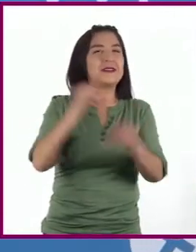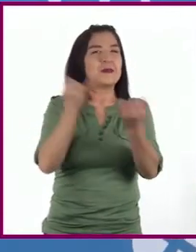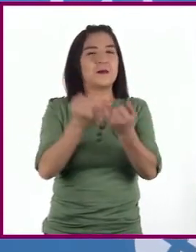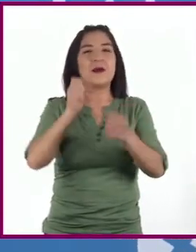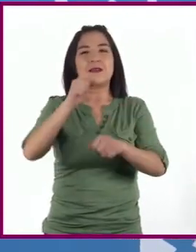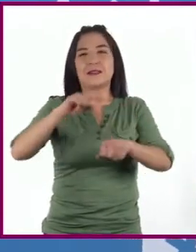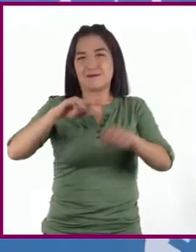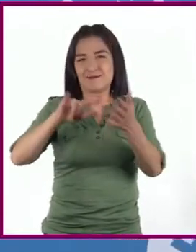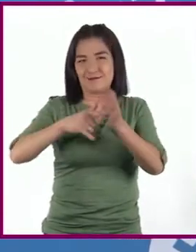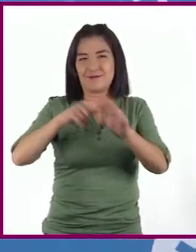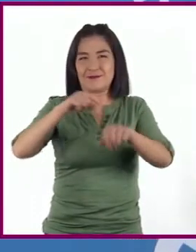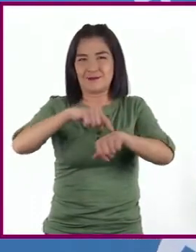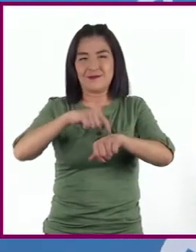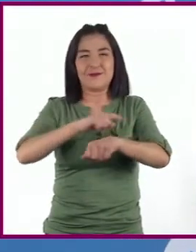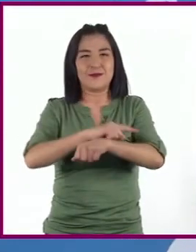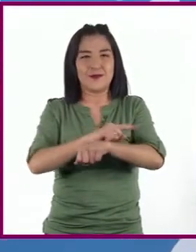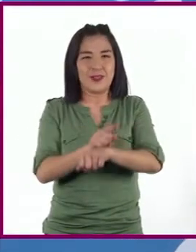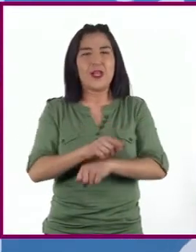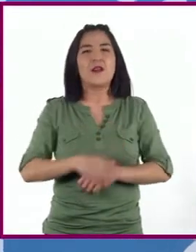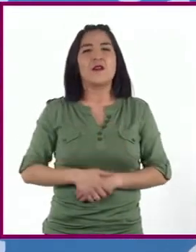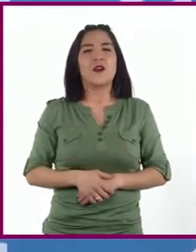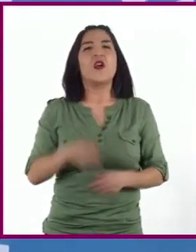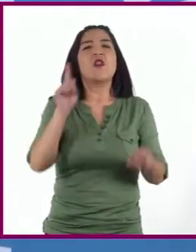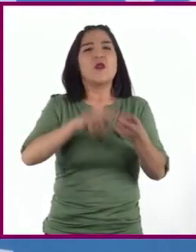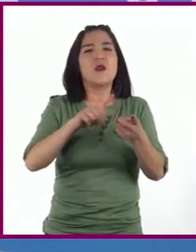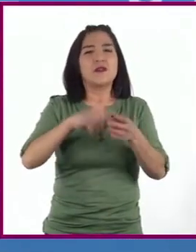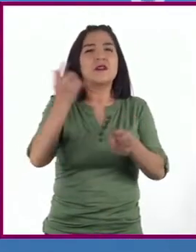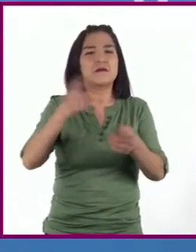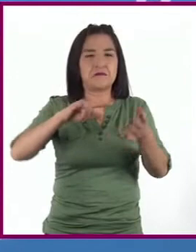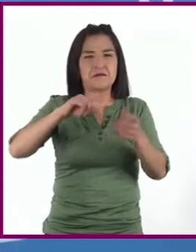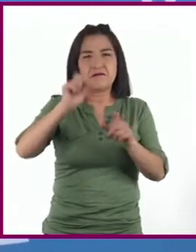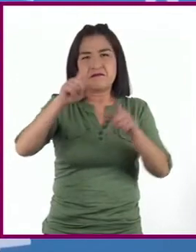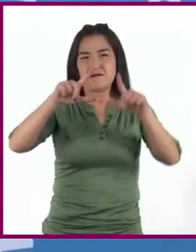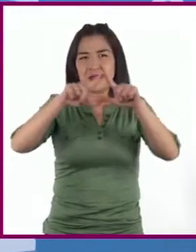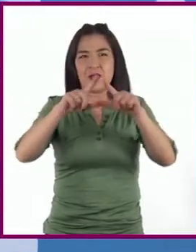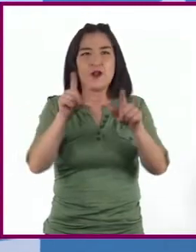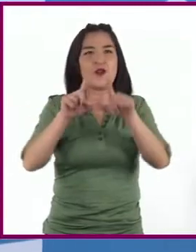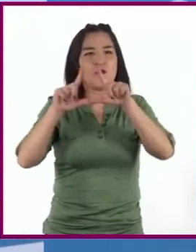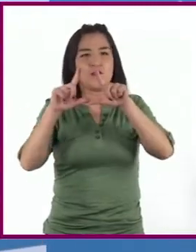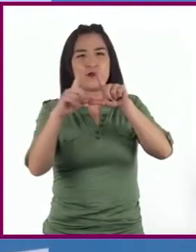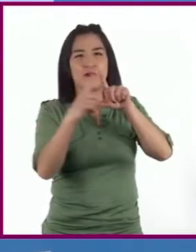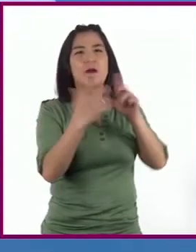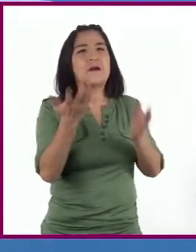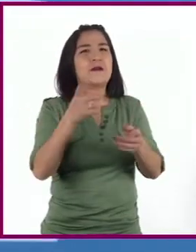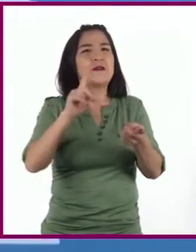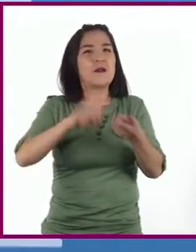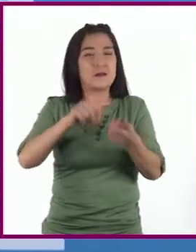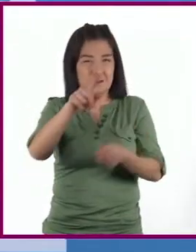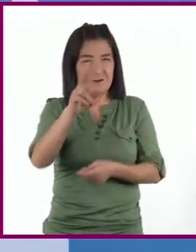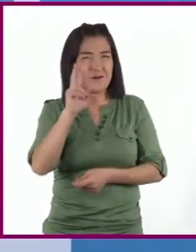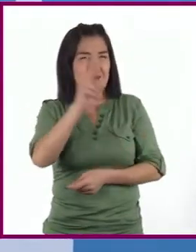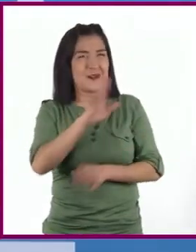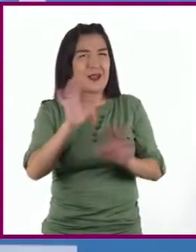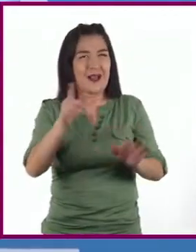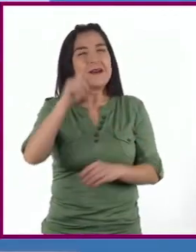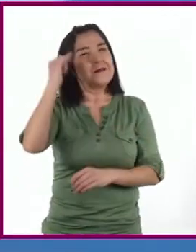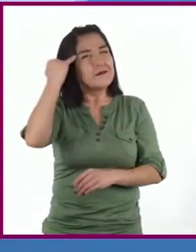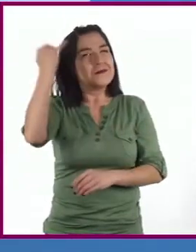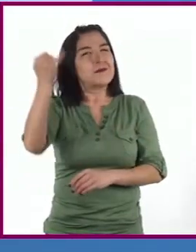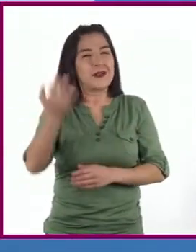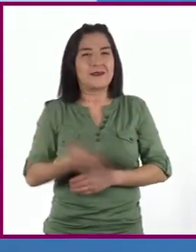reloj. ¿Hacia dónde girará el triángulo? ¿Lograron visualizarlo?